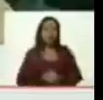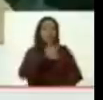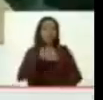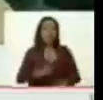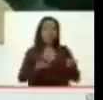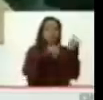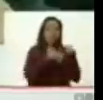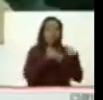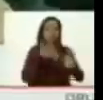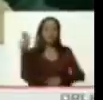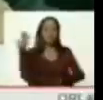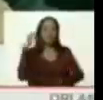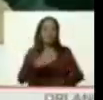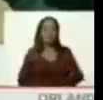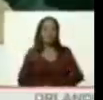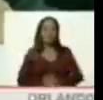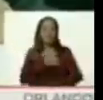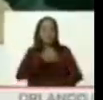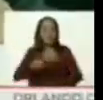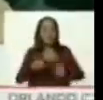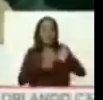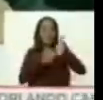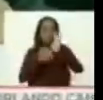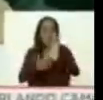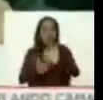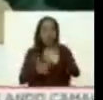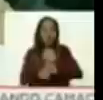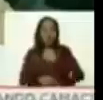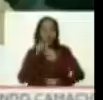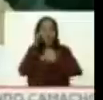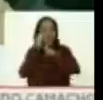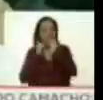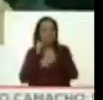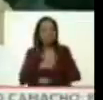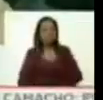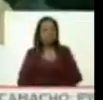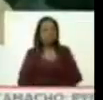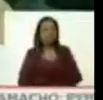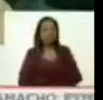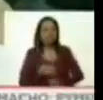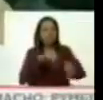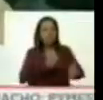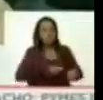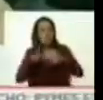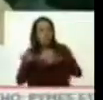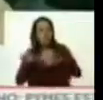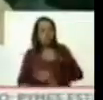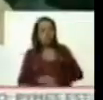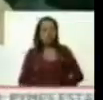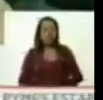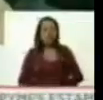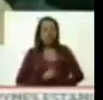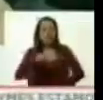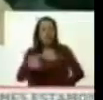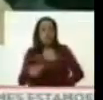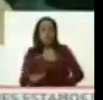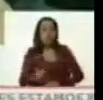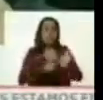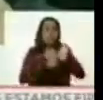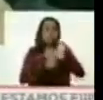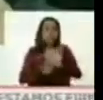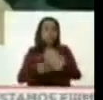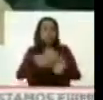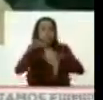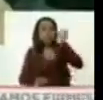colombianas. Yo quiero mostrar el video de el traslado, luego de ser presentada